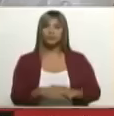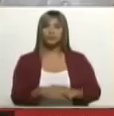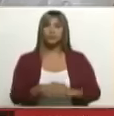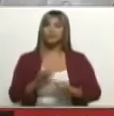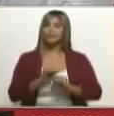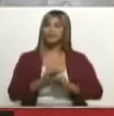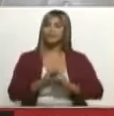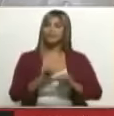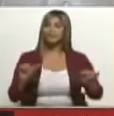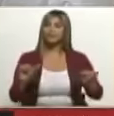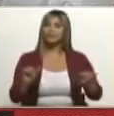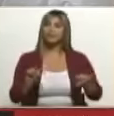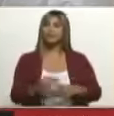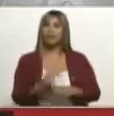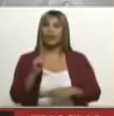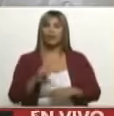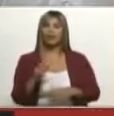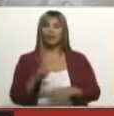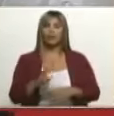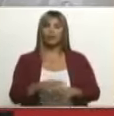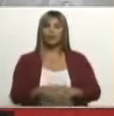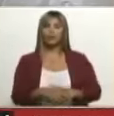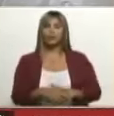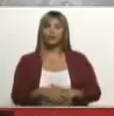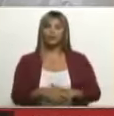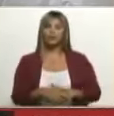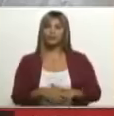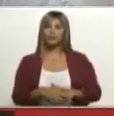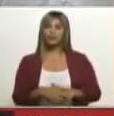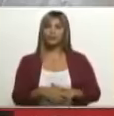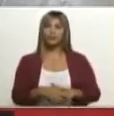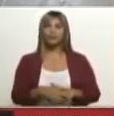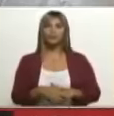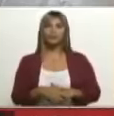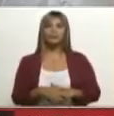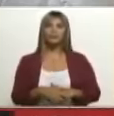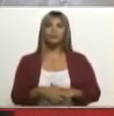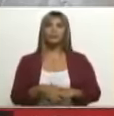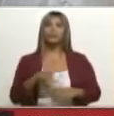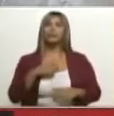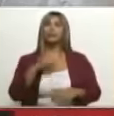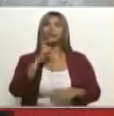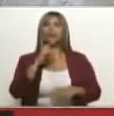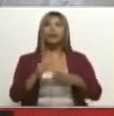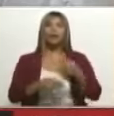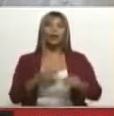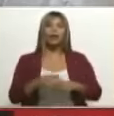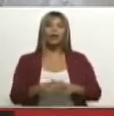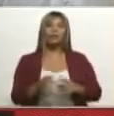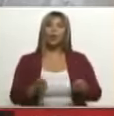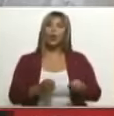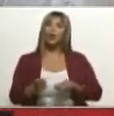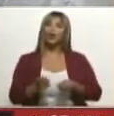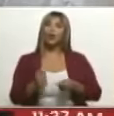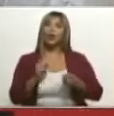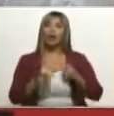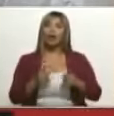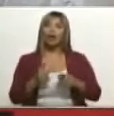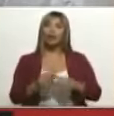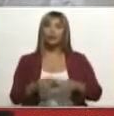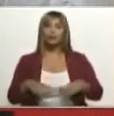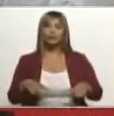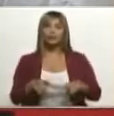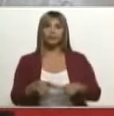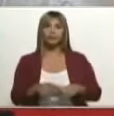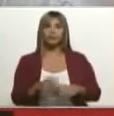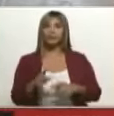acabó, eso se acabó aquí en Venezuela. Y quienes intenten tomar control de algún sitio, algún territorio,